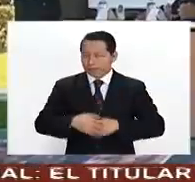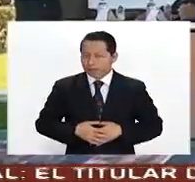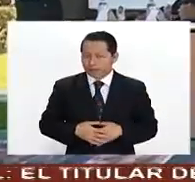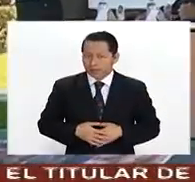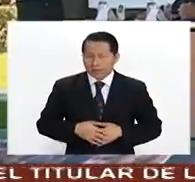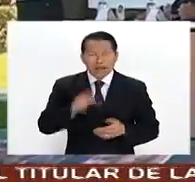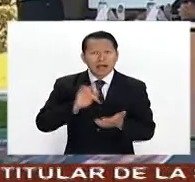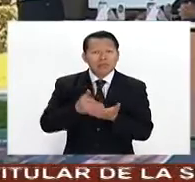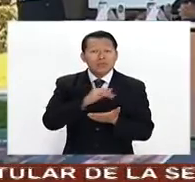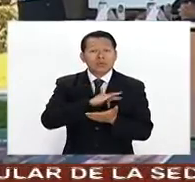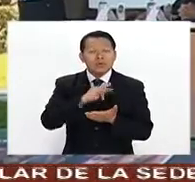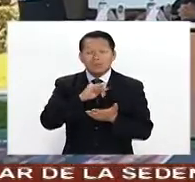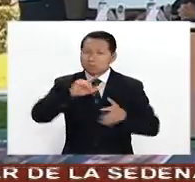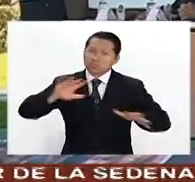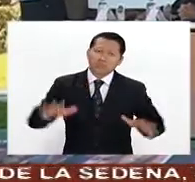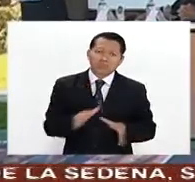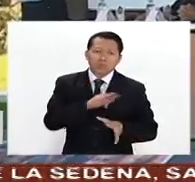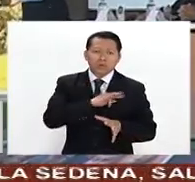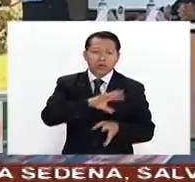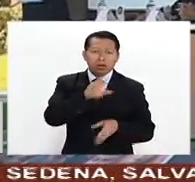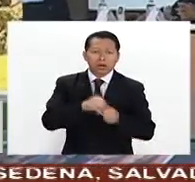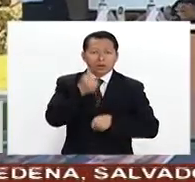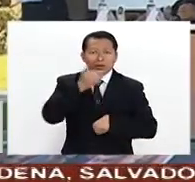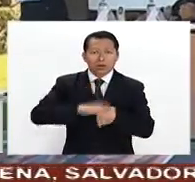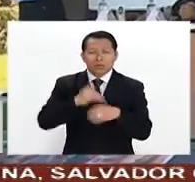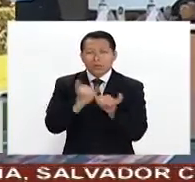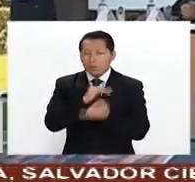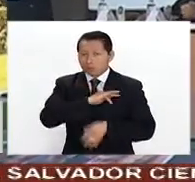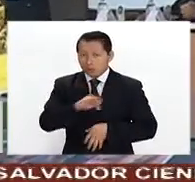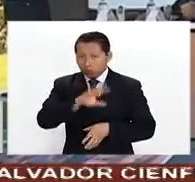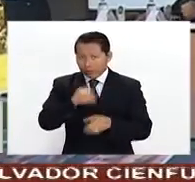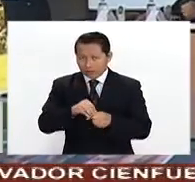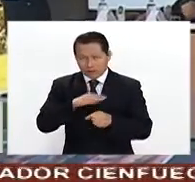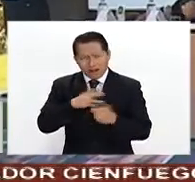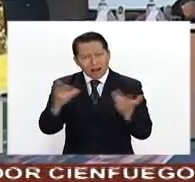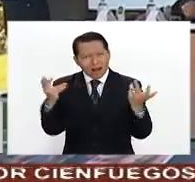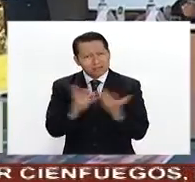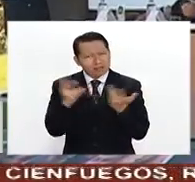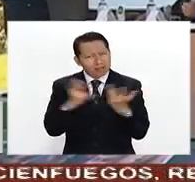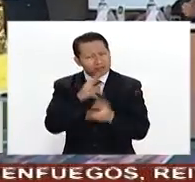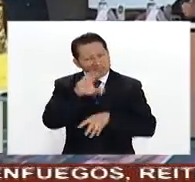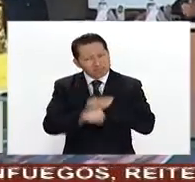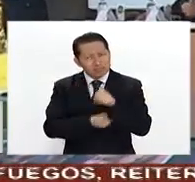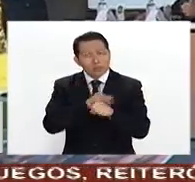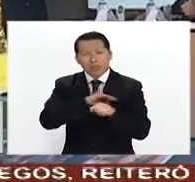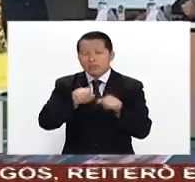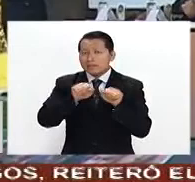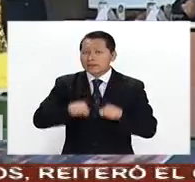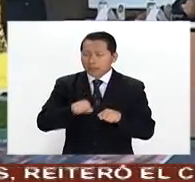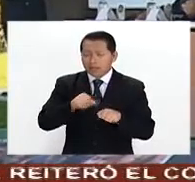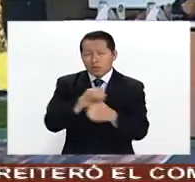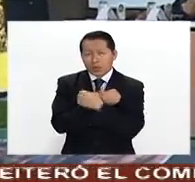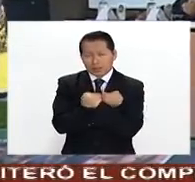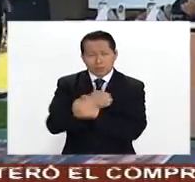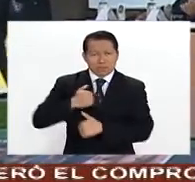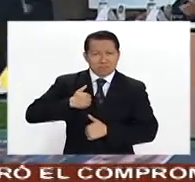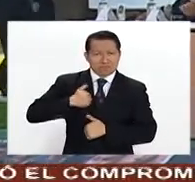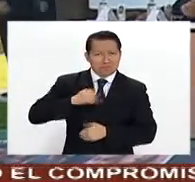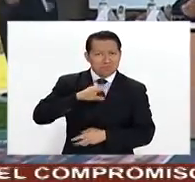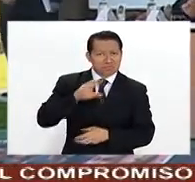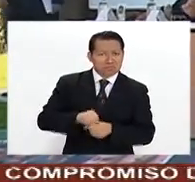Gracias al impulso decidido de esta administración, se ha logrado la consolidación del sistema educativo militar.